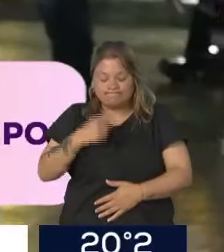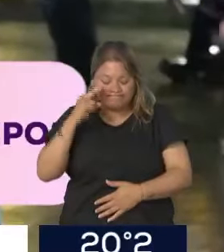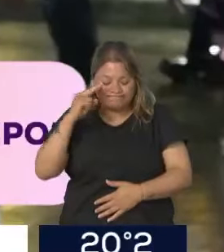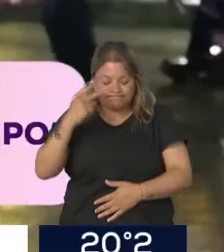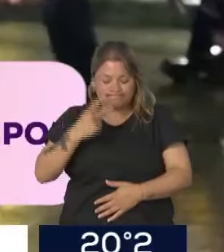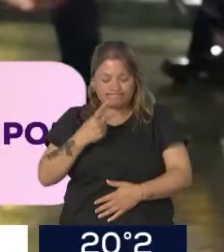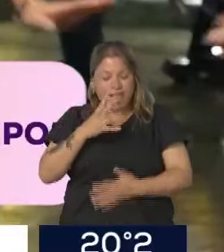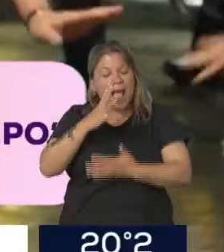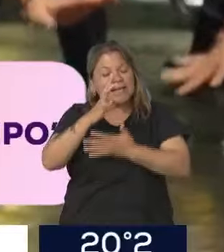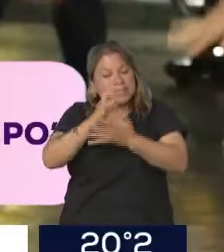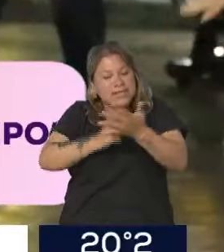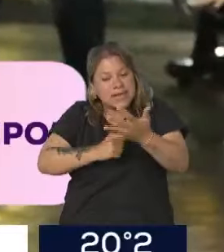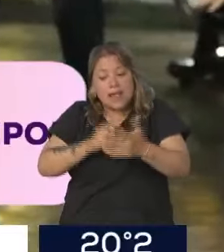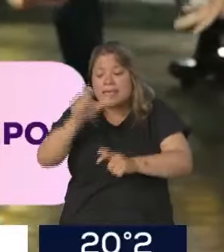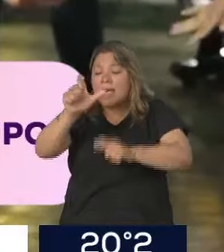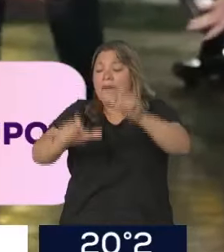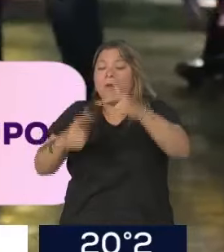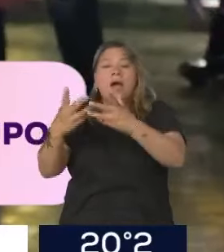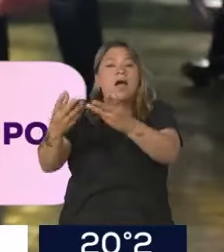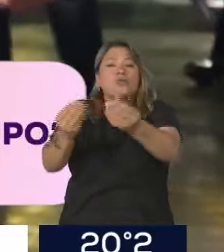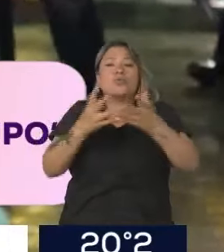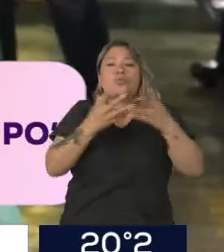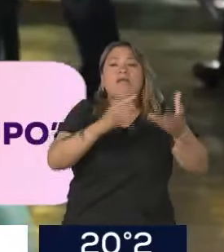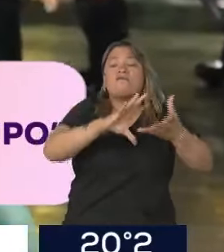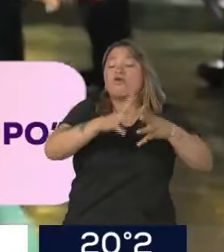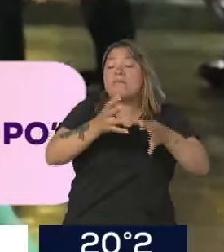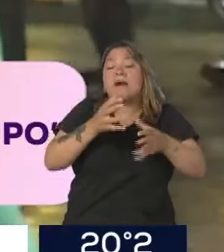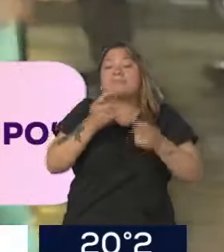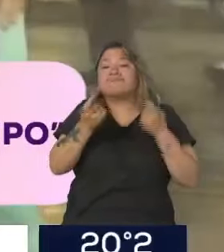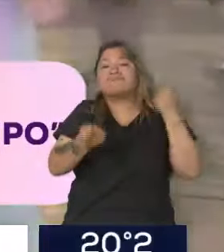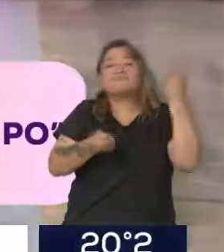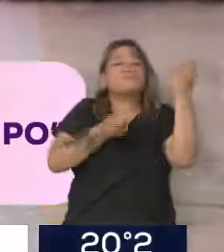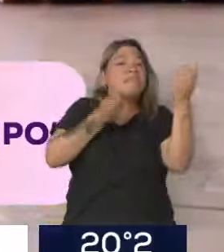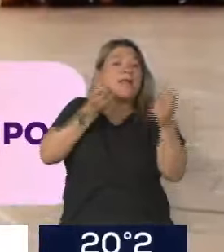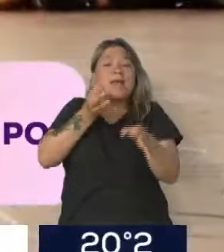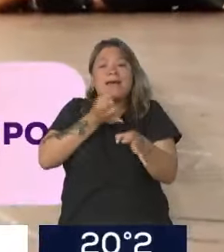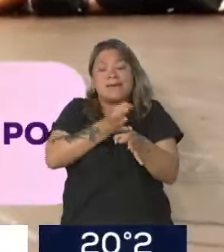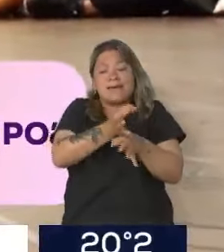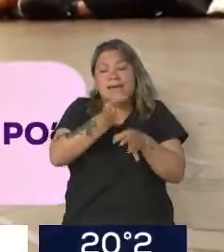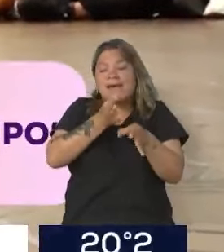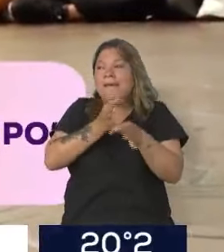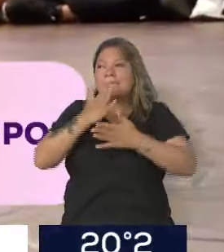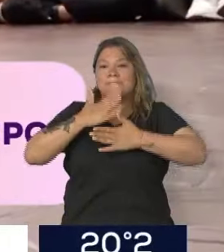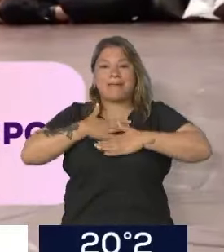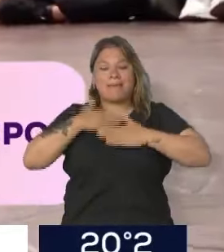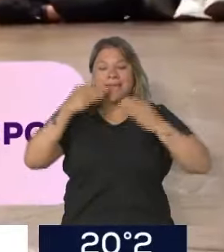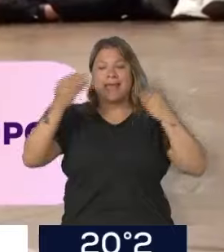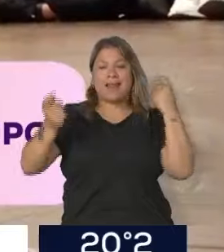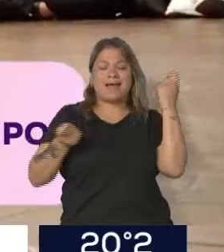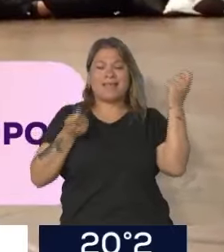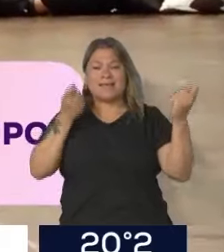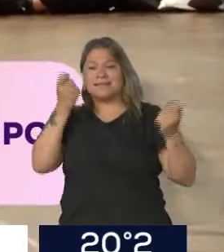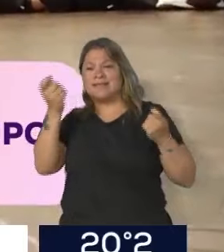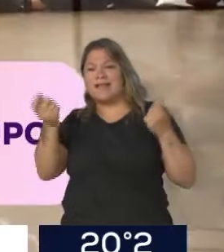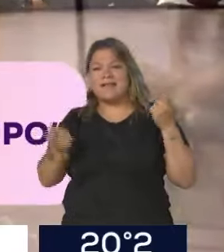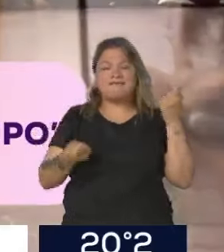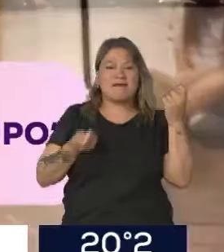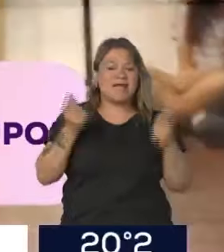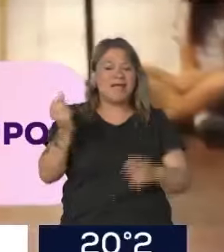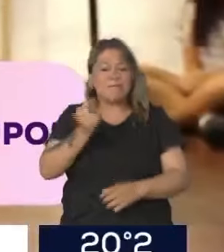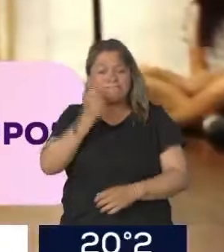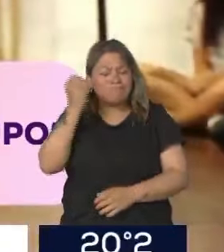y ayudar a los demás a través del baile. Que, como te decía, la danza es impresionante cómo ayuda